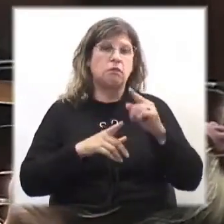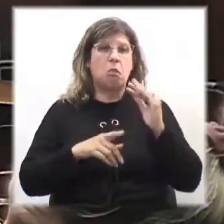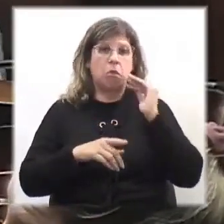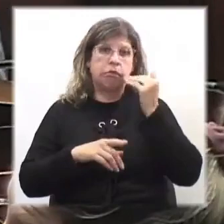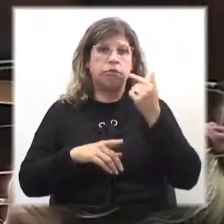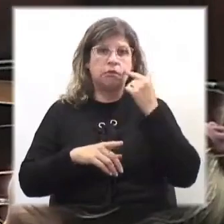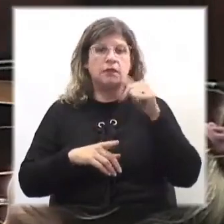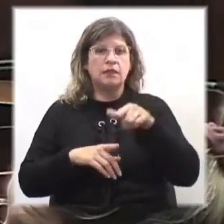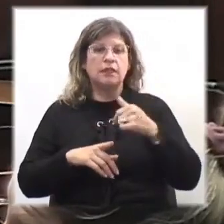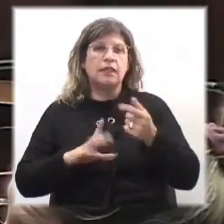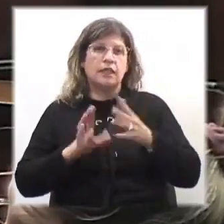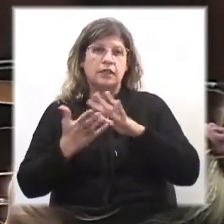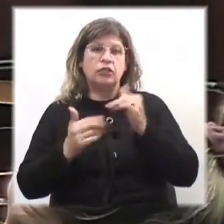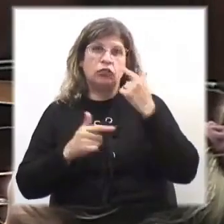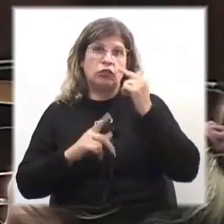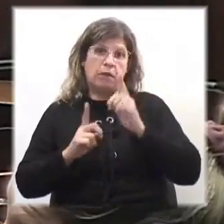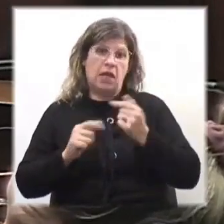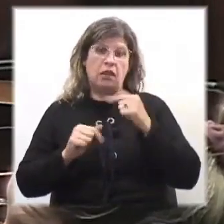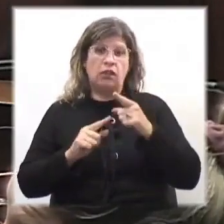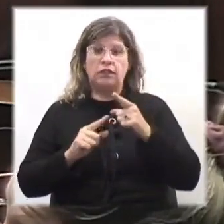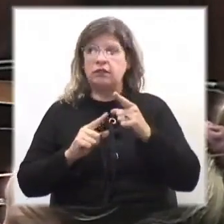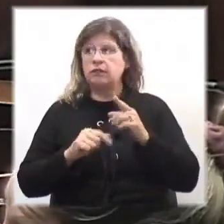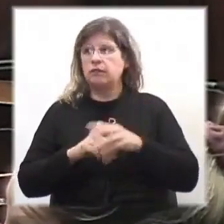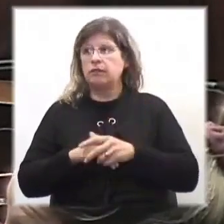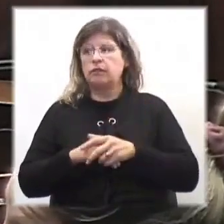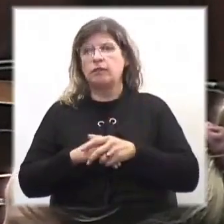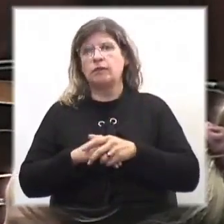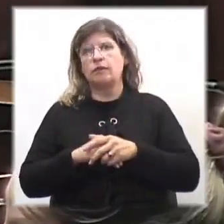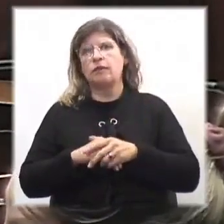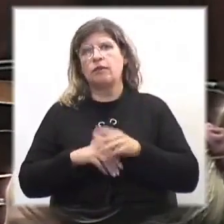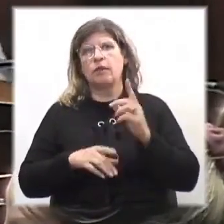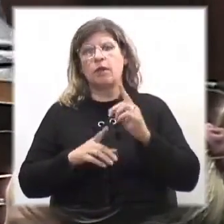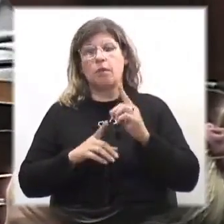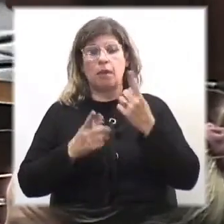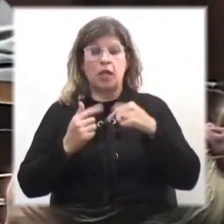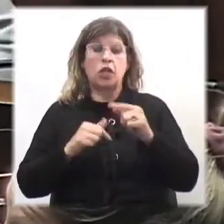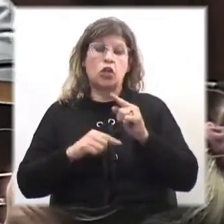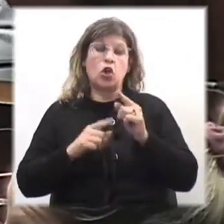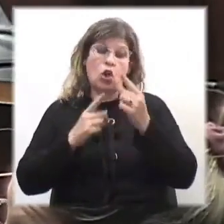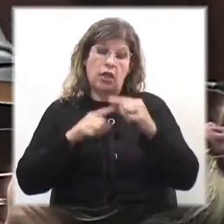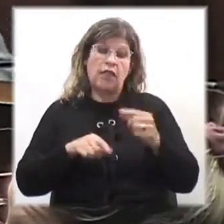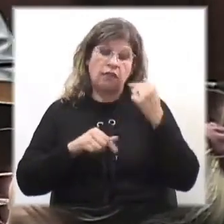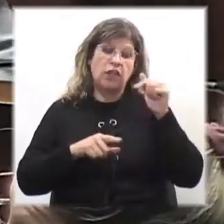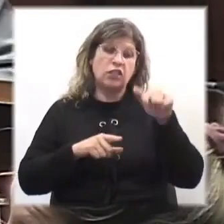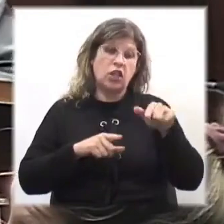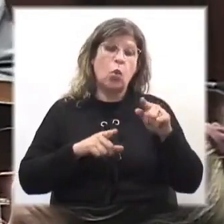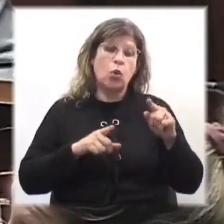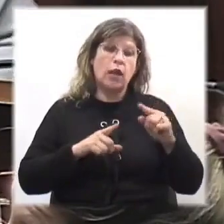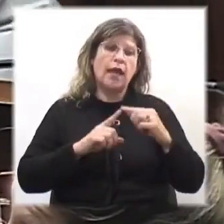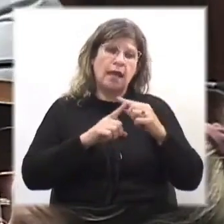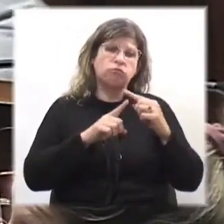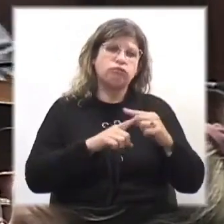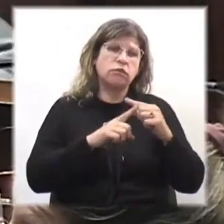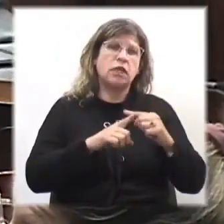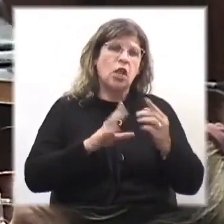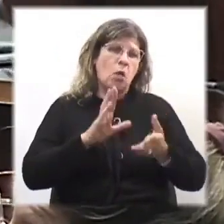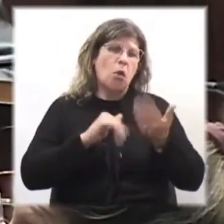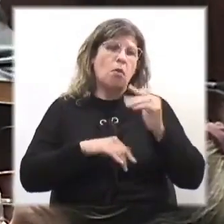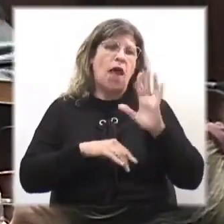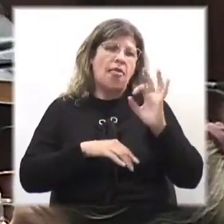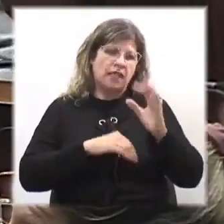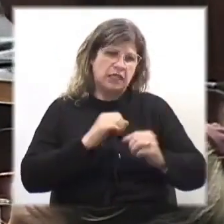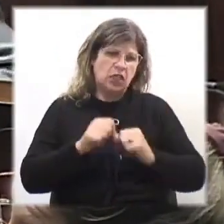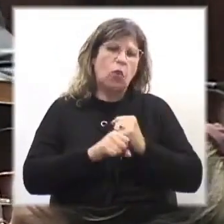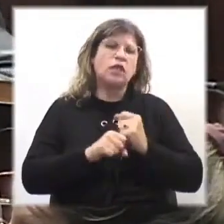formando que es una colcha de retazos yo creo que hay una gran diferencia porque una está tejida por más de 50 años